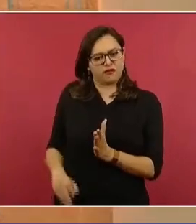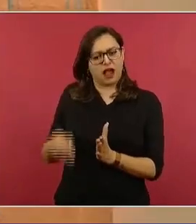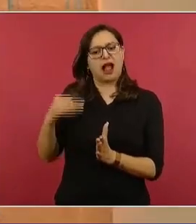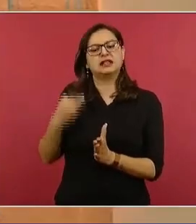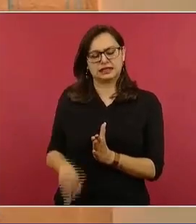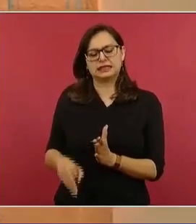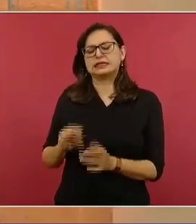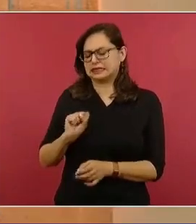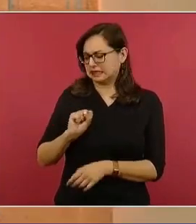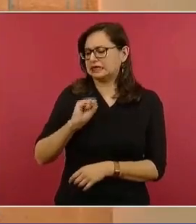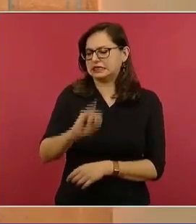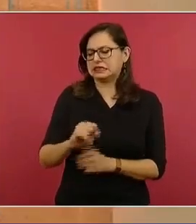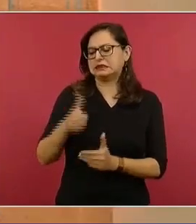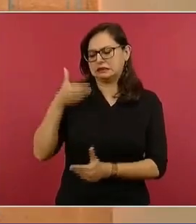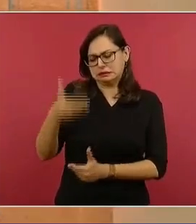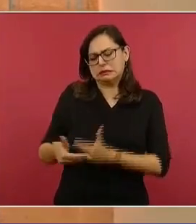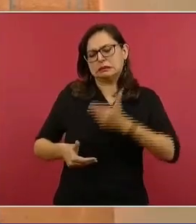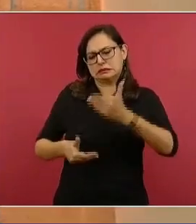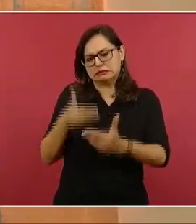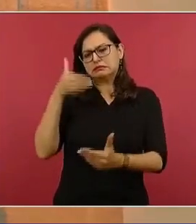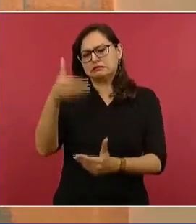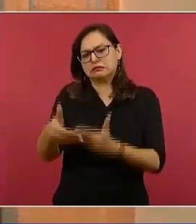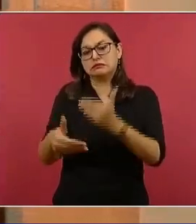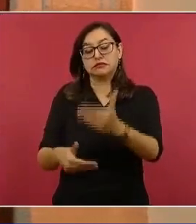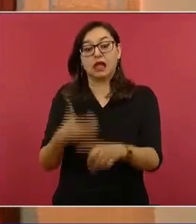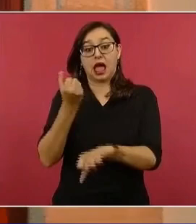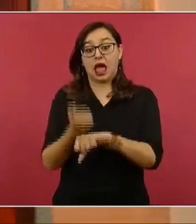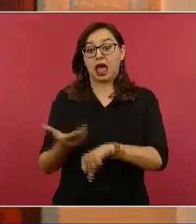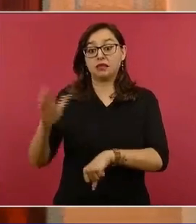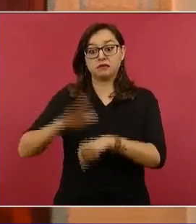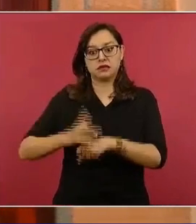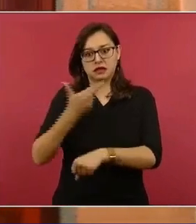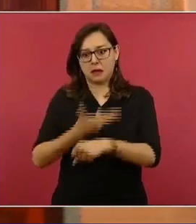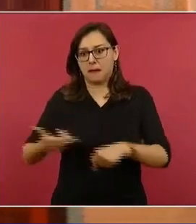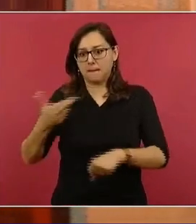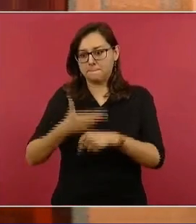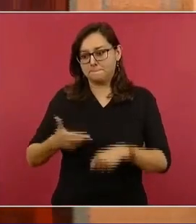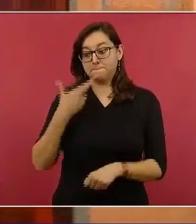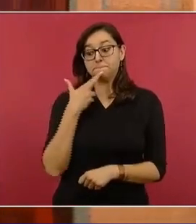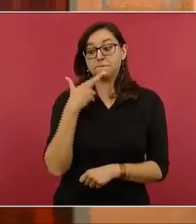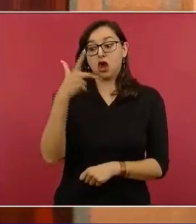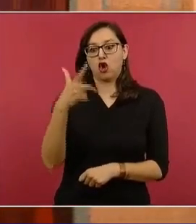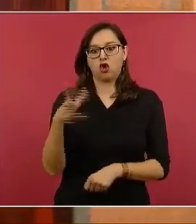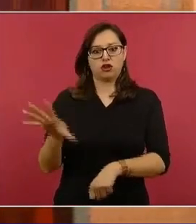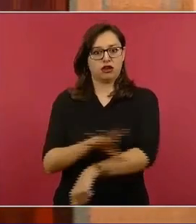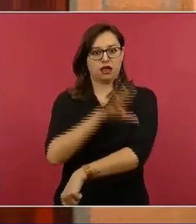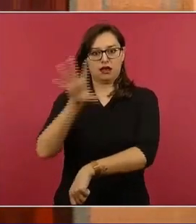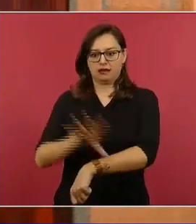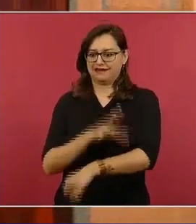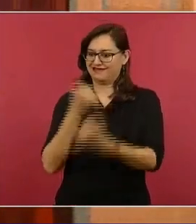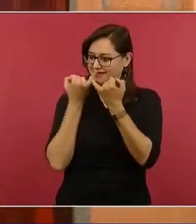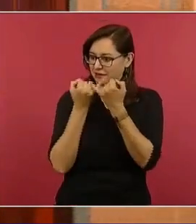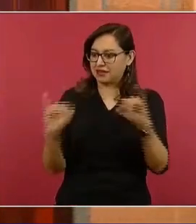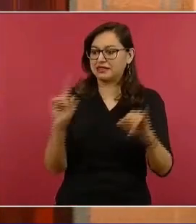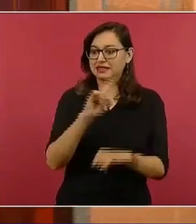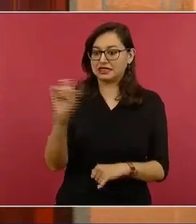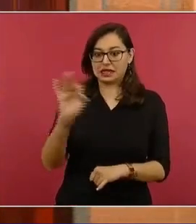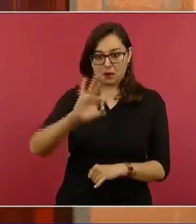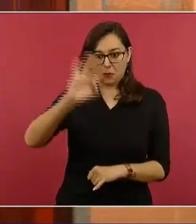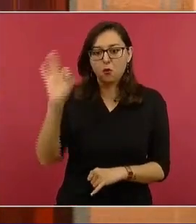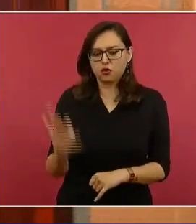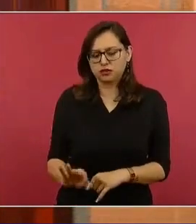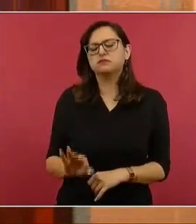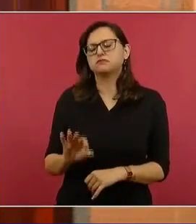una eficiencia administrativa para lograr nuestra independencia energética. Sería